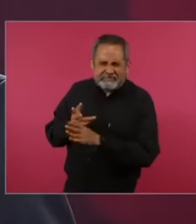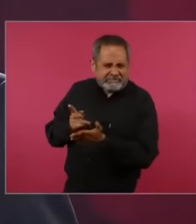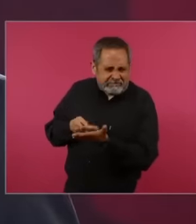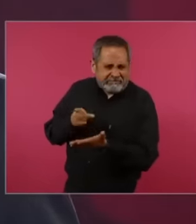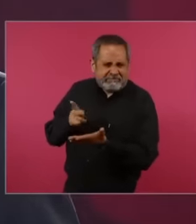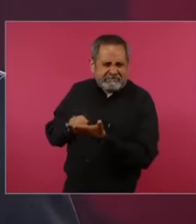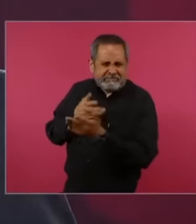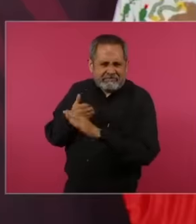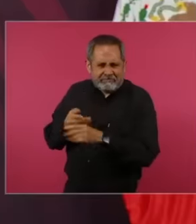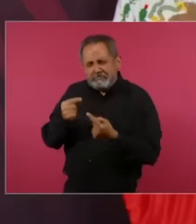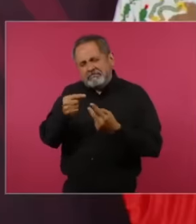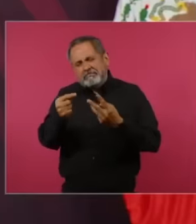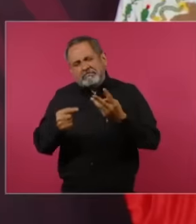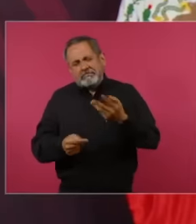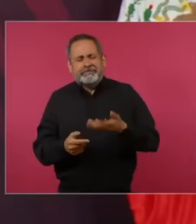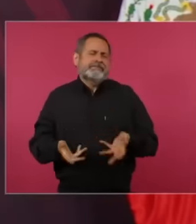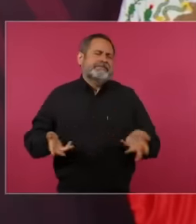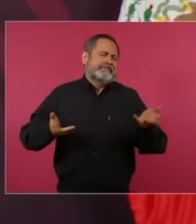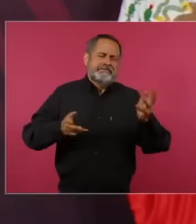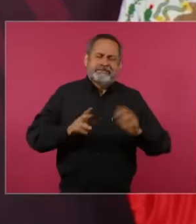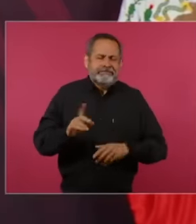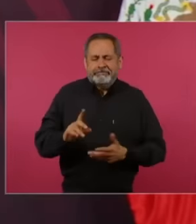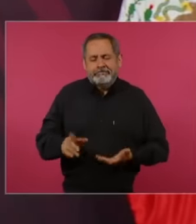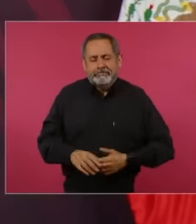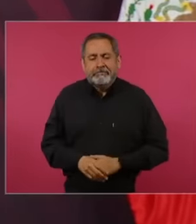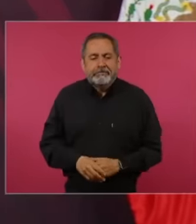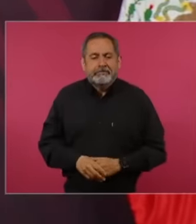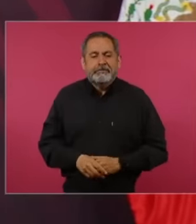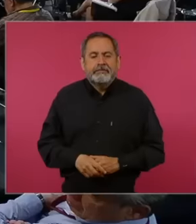y así otras cosas.